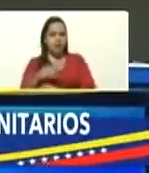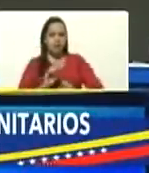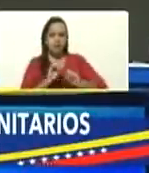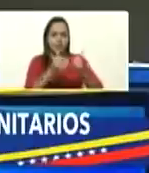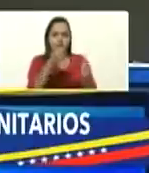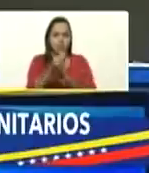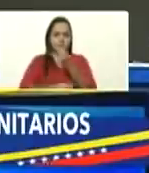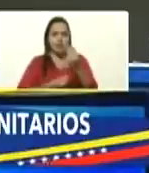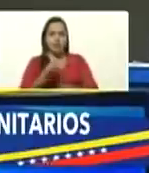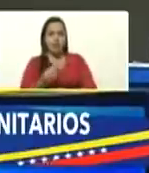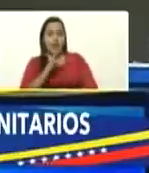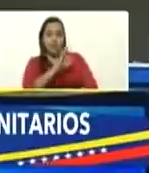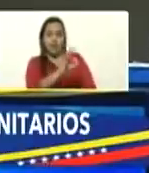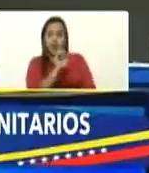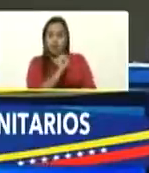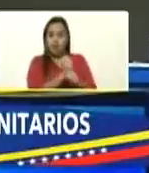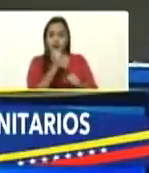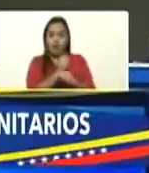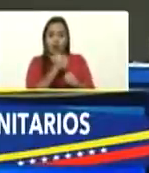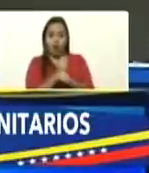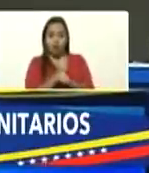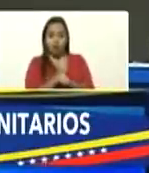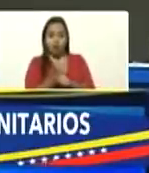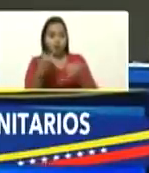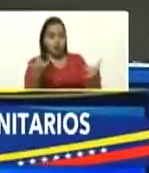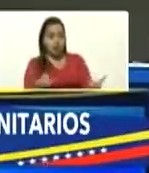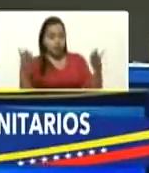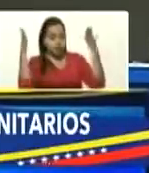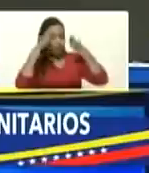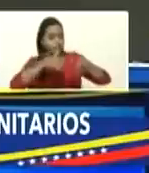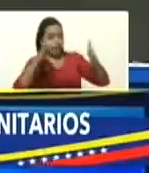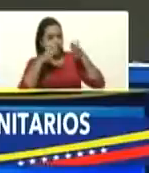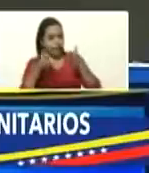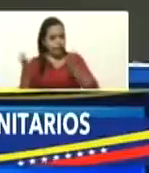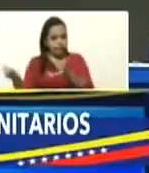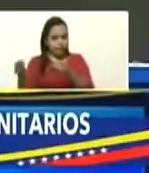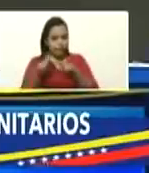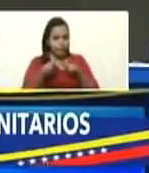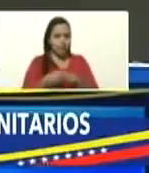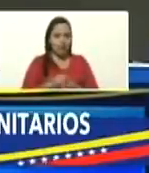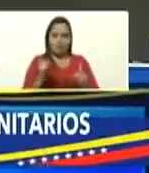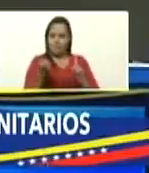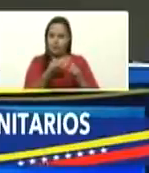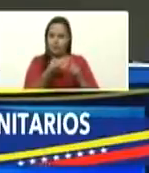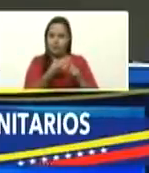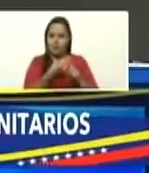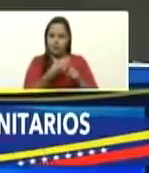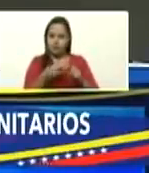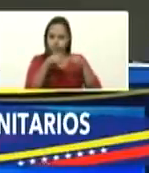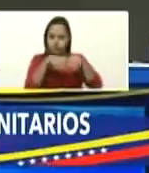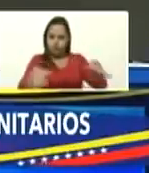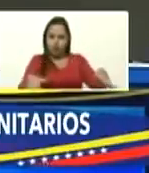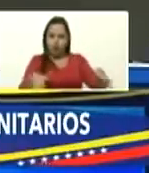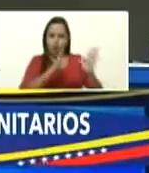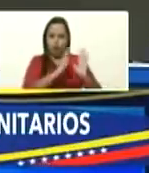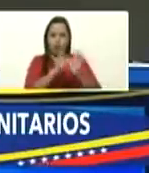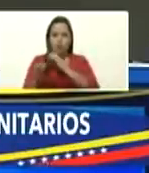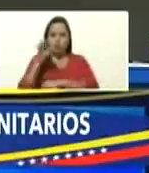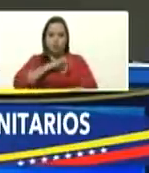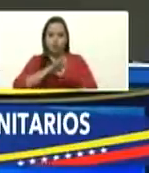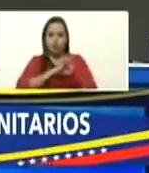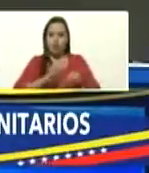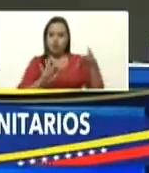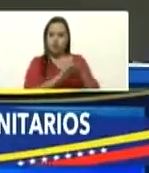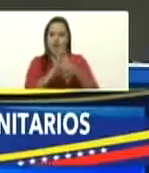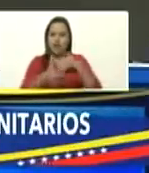a ejecutar tres tareas, tres acciones que usted nos orientó. La primera, el mapa de organizaciones sociales en el ámbito del